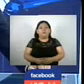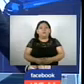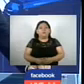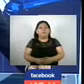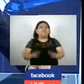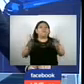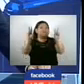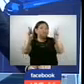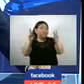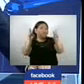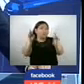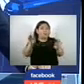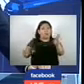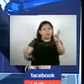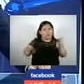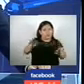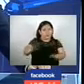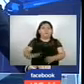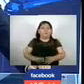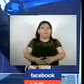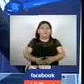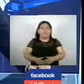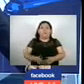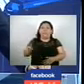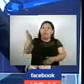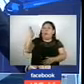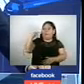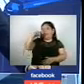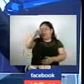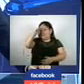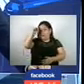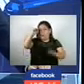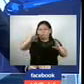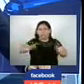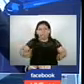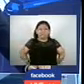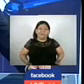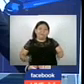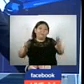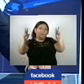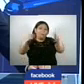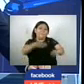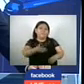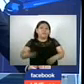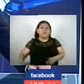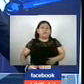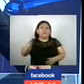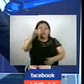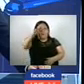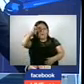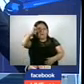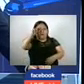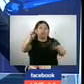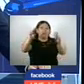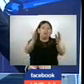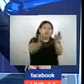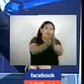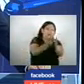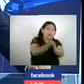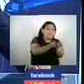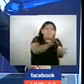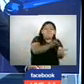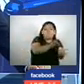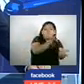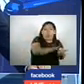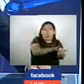Ahora con noticias judiciales, varios exfuncionarios del periodo de Elías Antonio Saca, procesados por lavado de dinero, tendrán en los